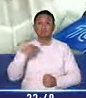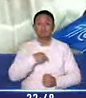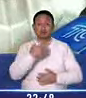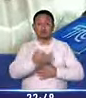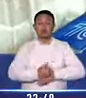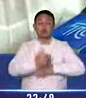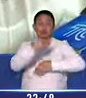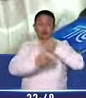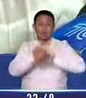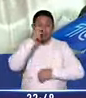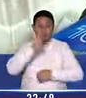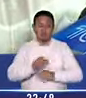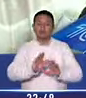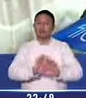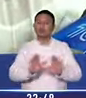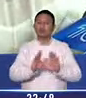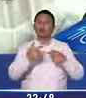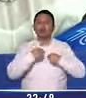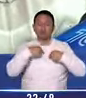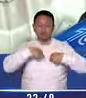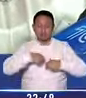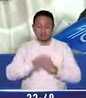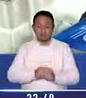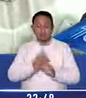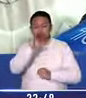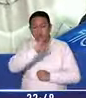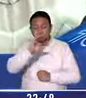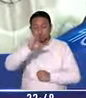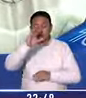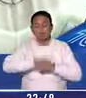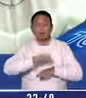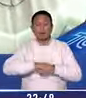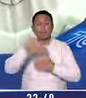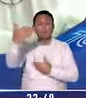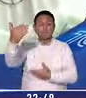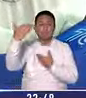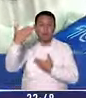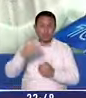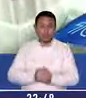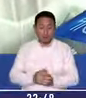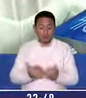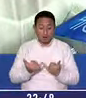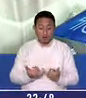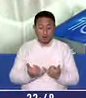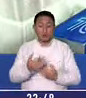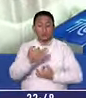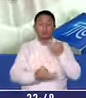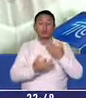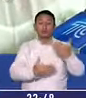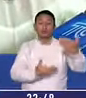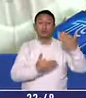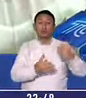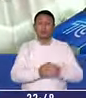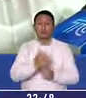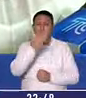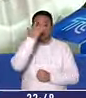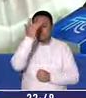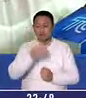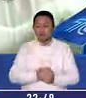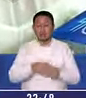ni fiscales. Nosotros establecemos responsabilidades políticas y hemos presentado este juicio político porque los